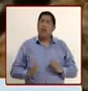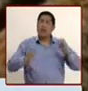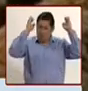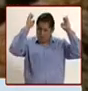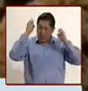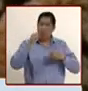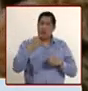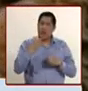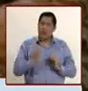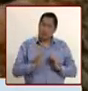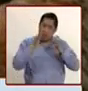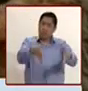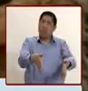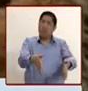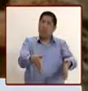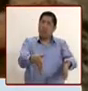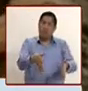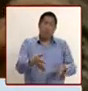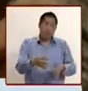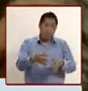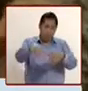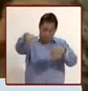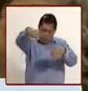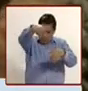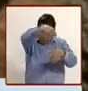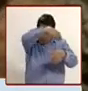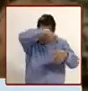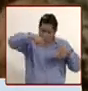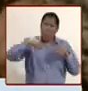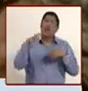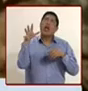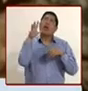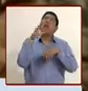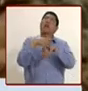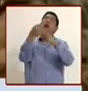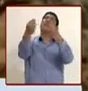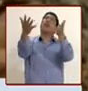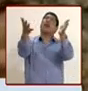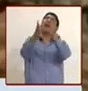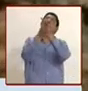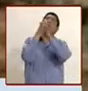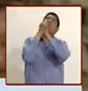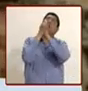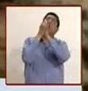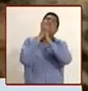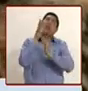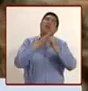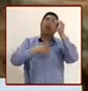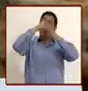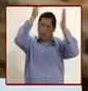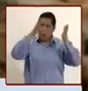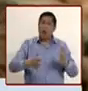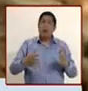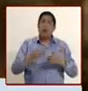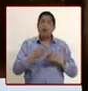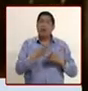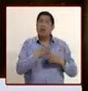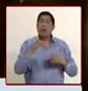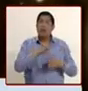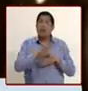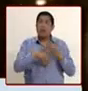hay un conejo. Ofrenda a la Pachamama, dicen. Para que la construcción salga bien y a los albañiles no les pase